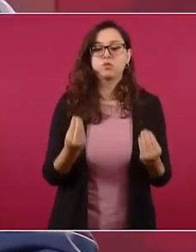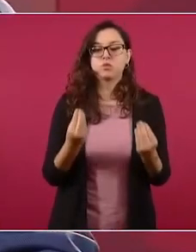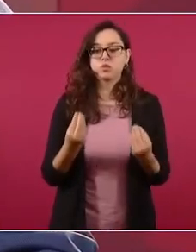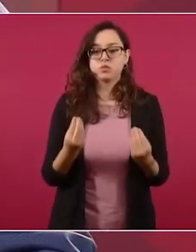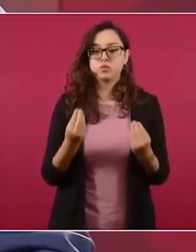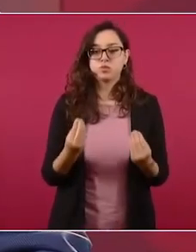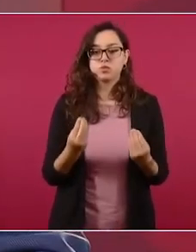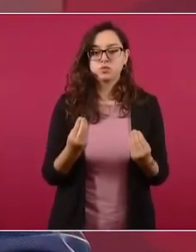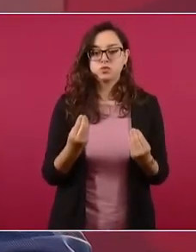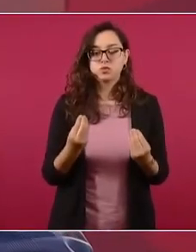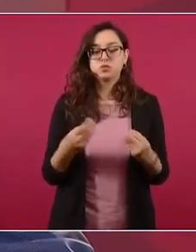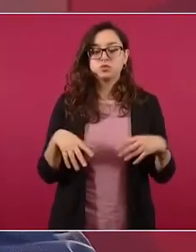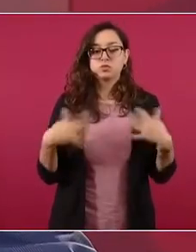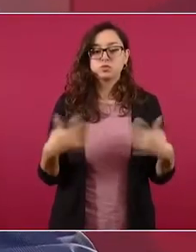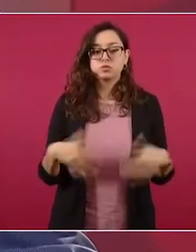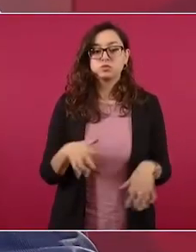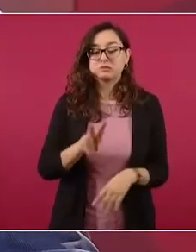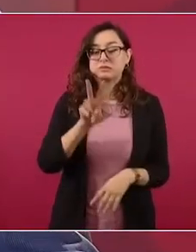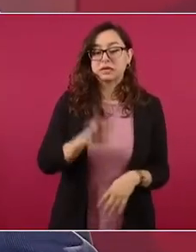este tema que nos